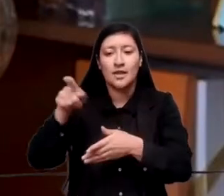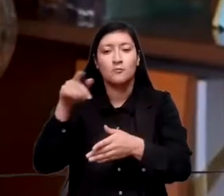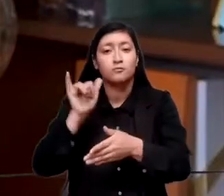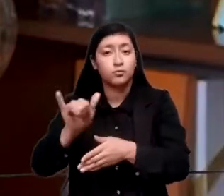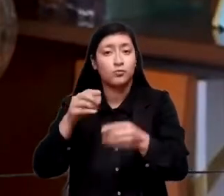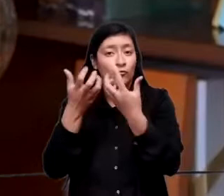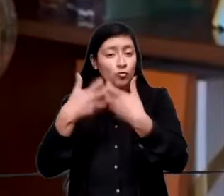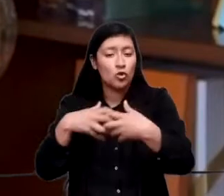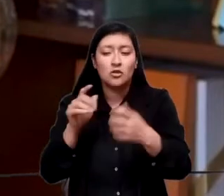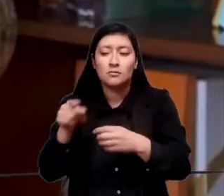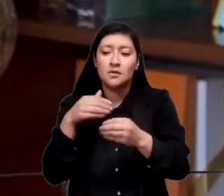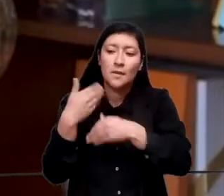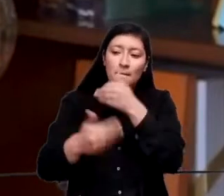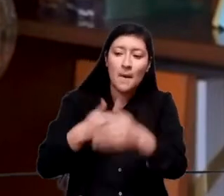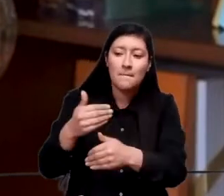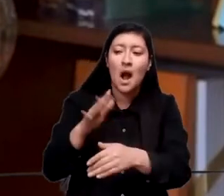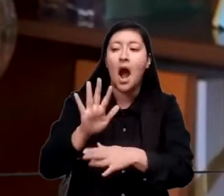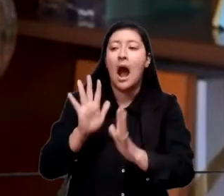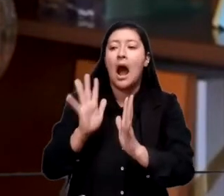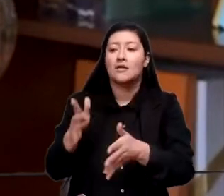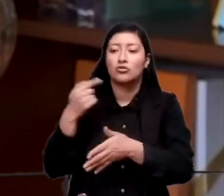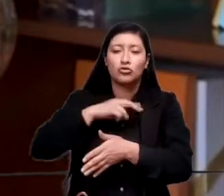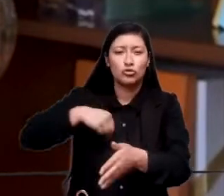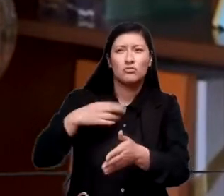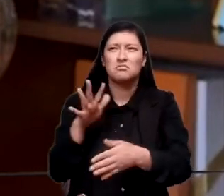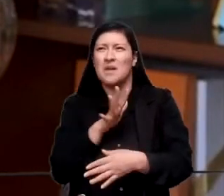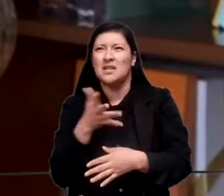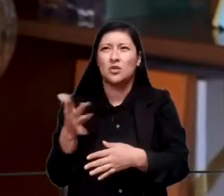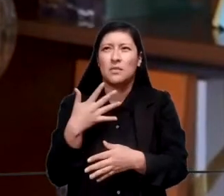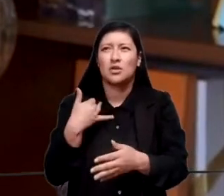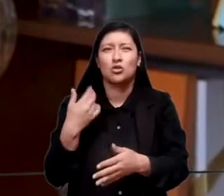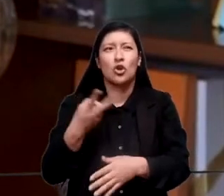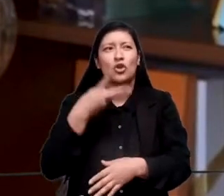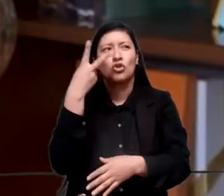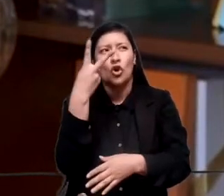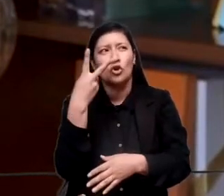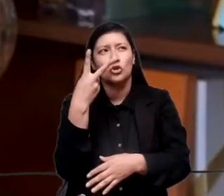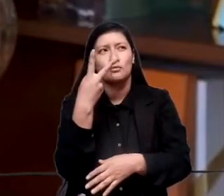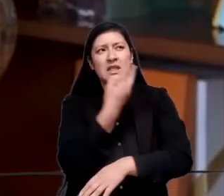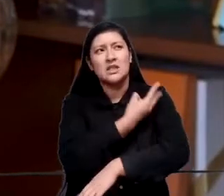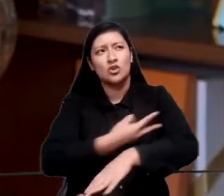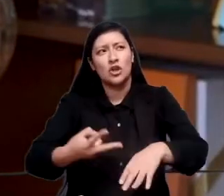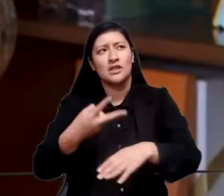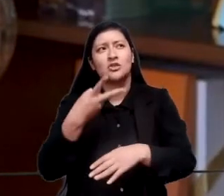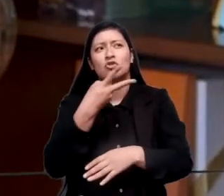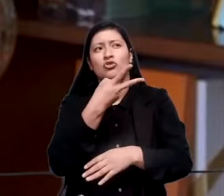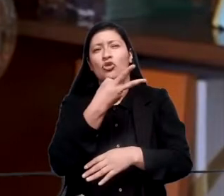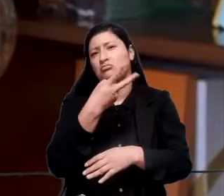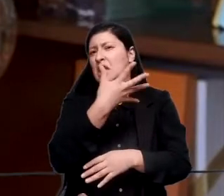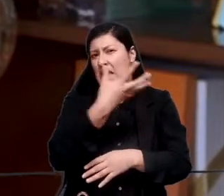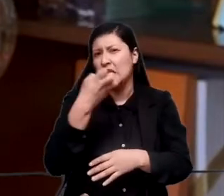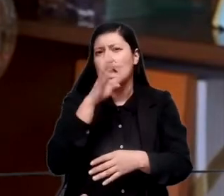a contratar con ellos. Eso implica que vamos a producir alrededor de